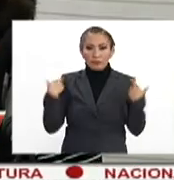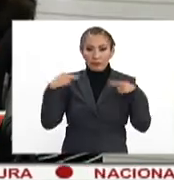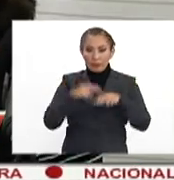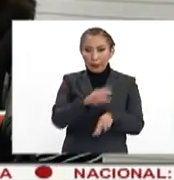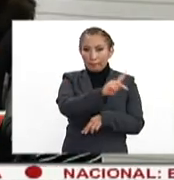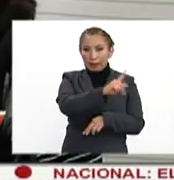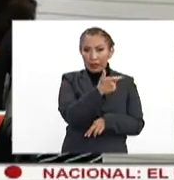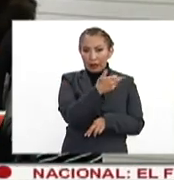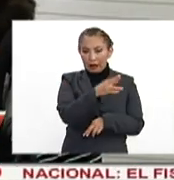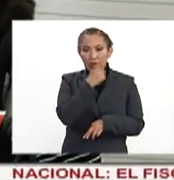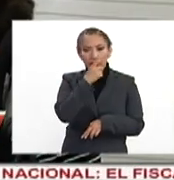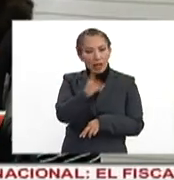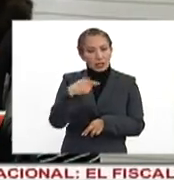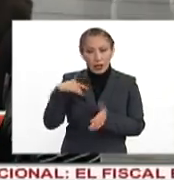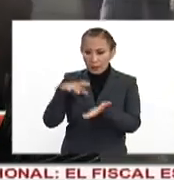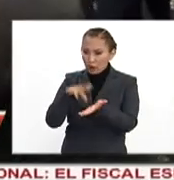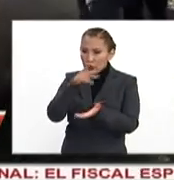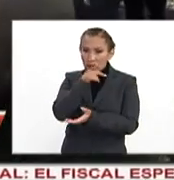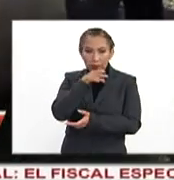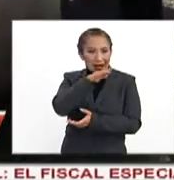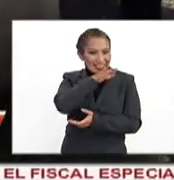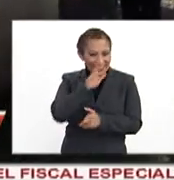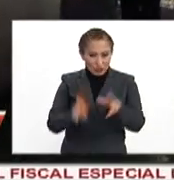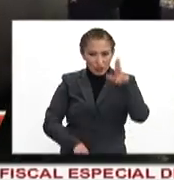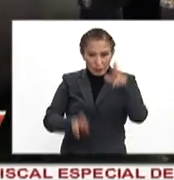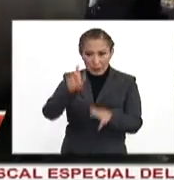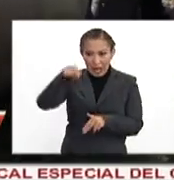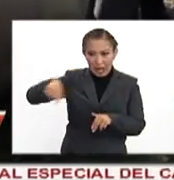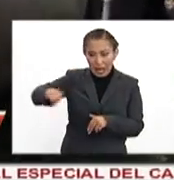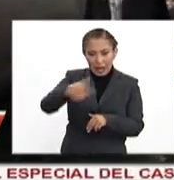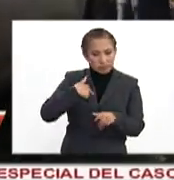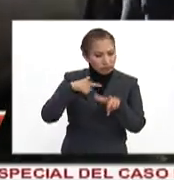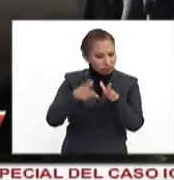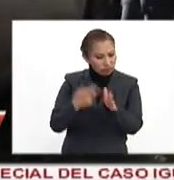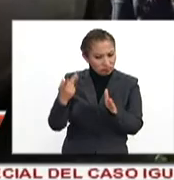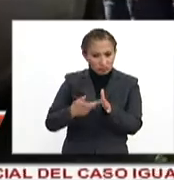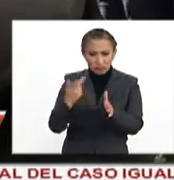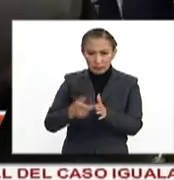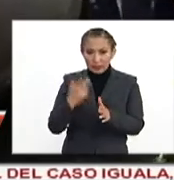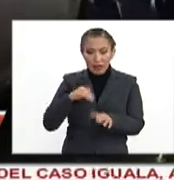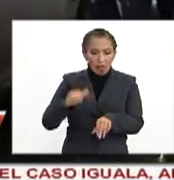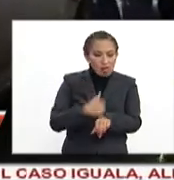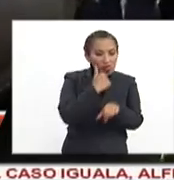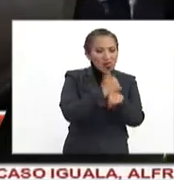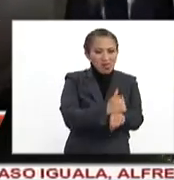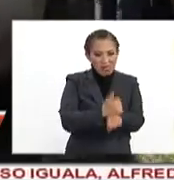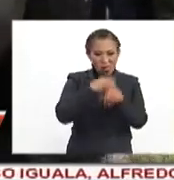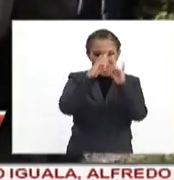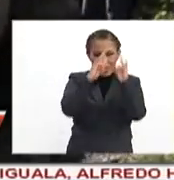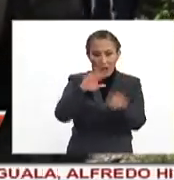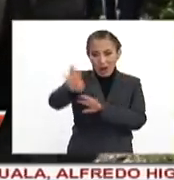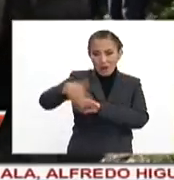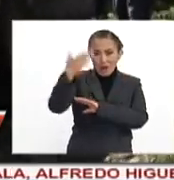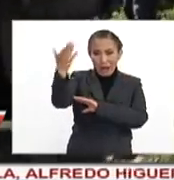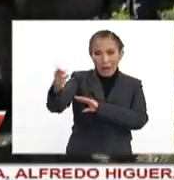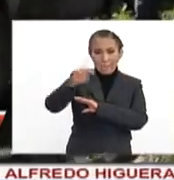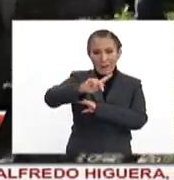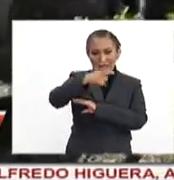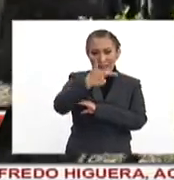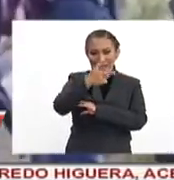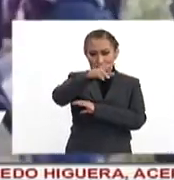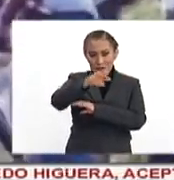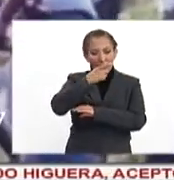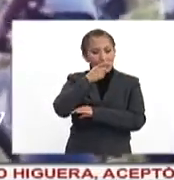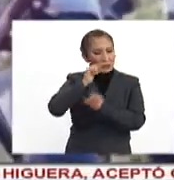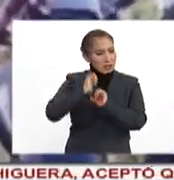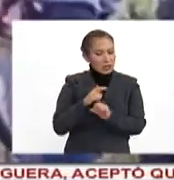Representantes de la PG reiteraron que el apoyo a los padres de los normalistas ha sido permanente. Pese al plantón que se mantiene afuera de la Procuraduría,